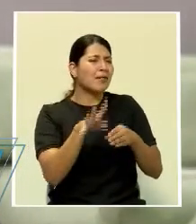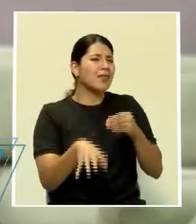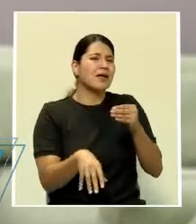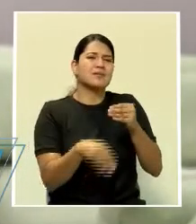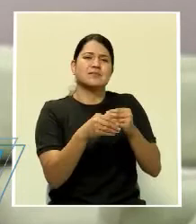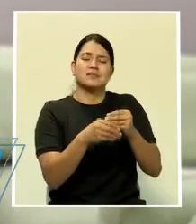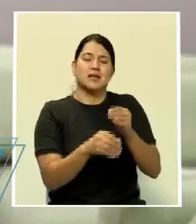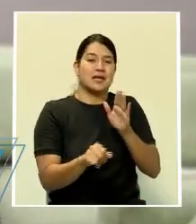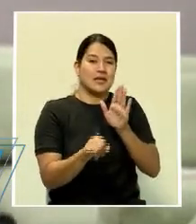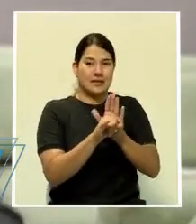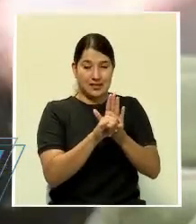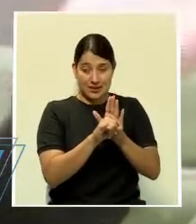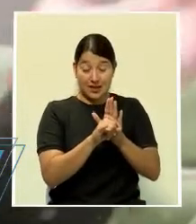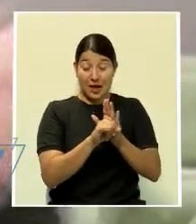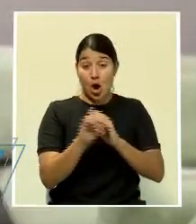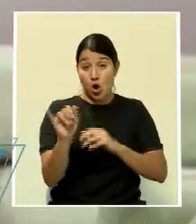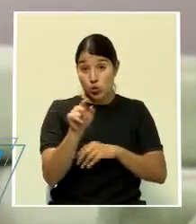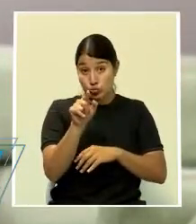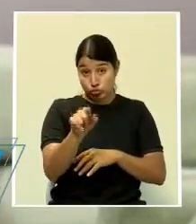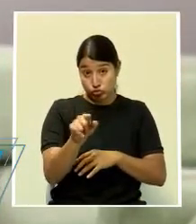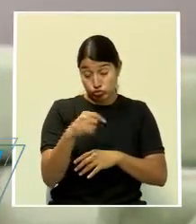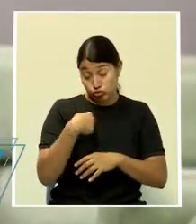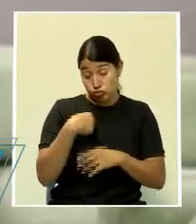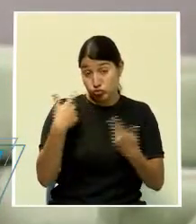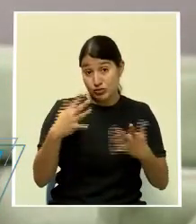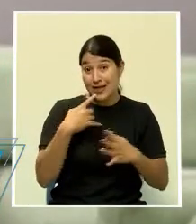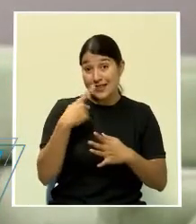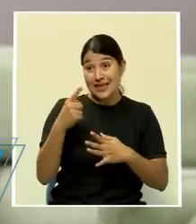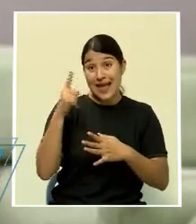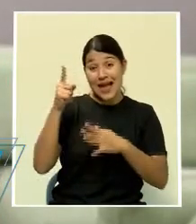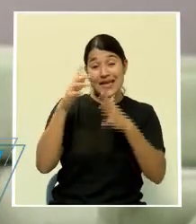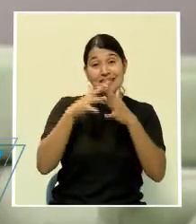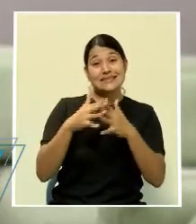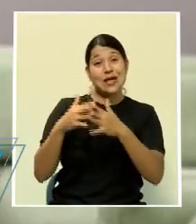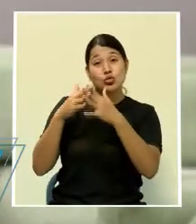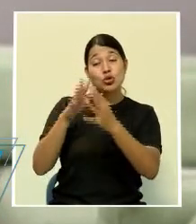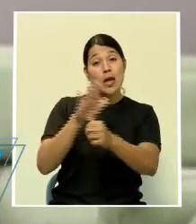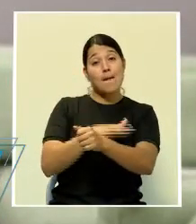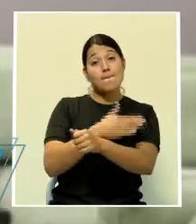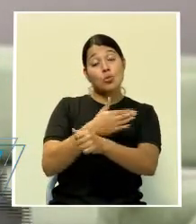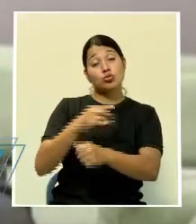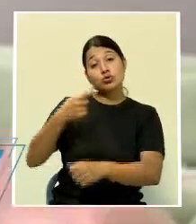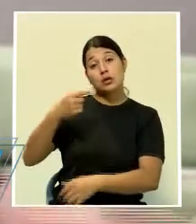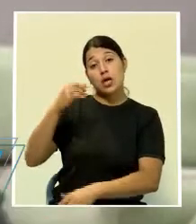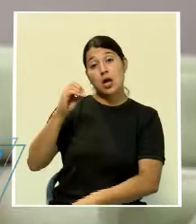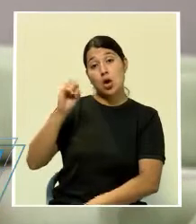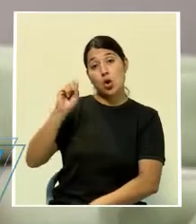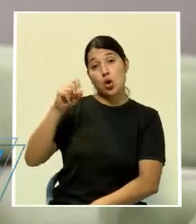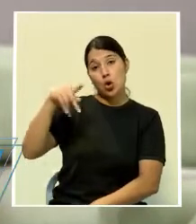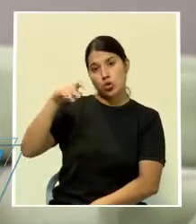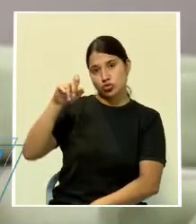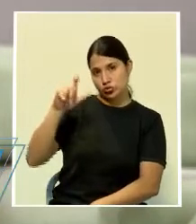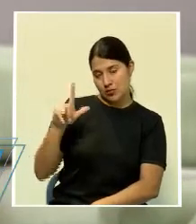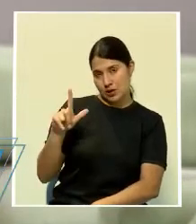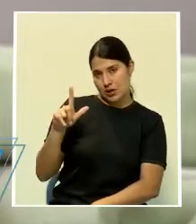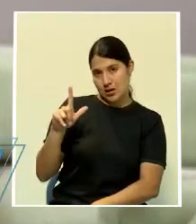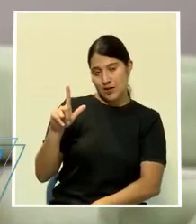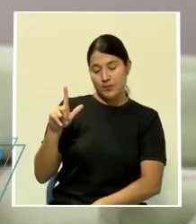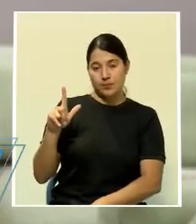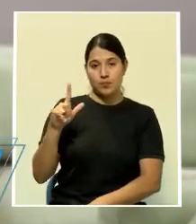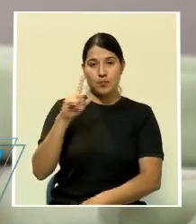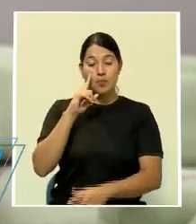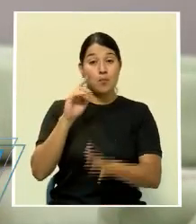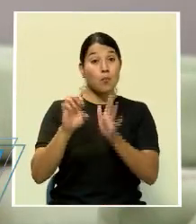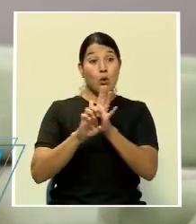así que, como usted decía, por ejemplo, en el caso de los Estados Unidos, el gospel, no podríamos pensar la marimba o el quijongo,